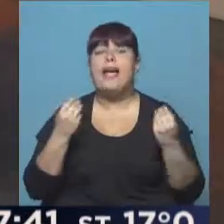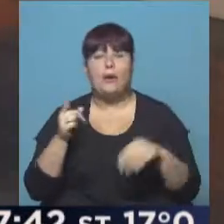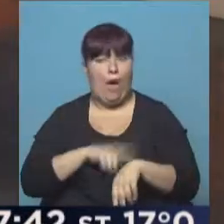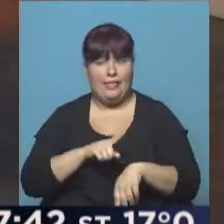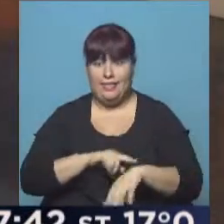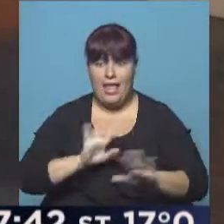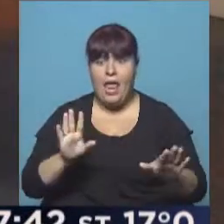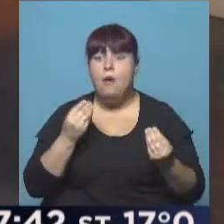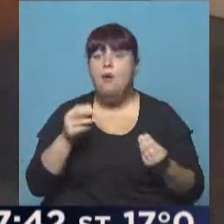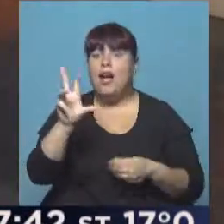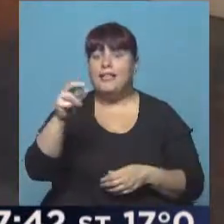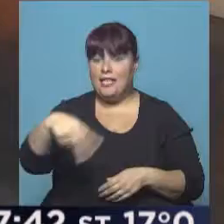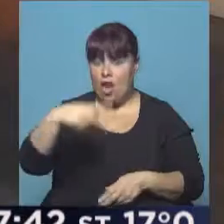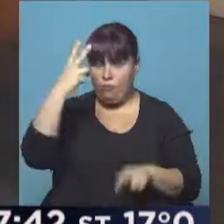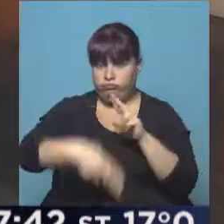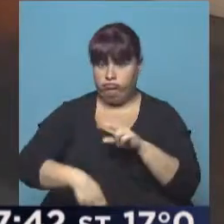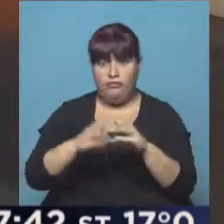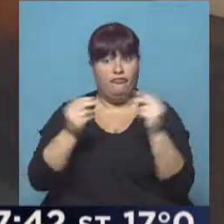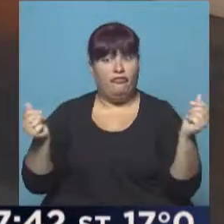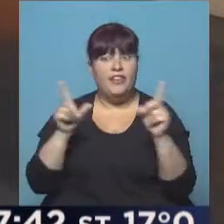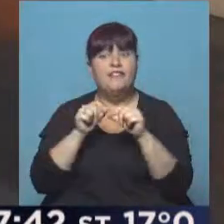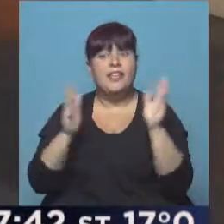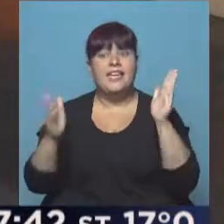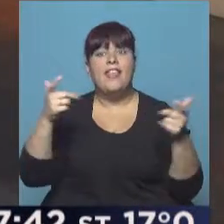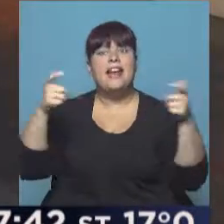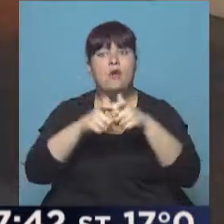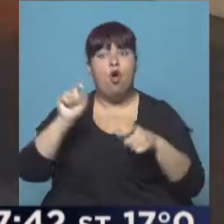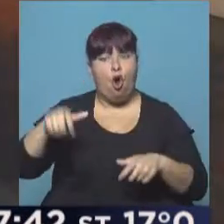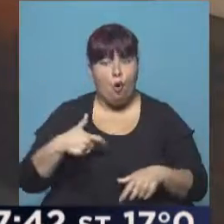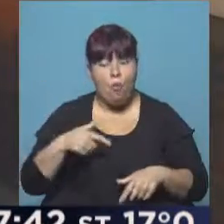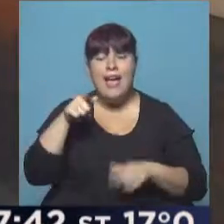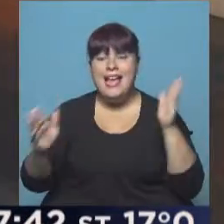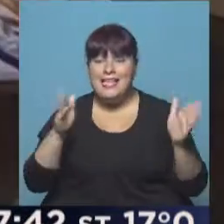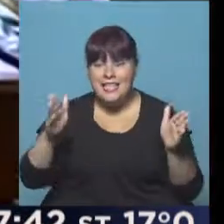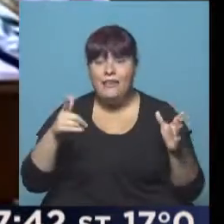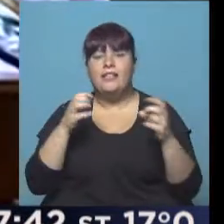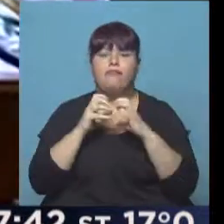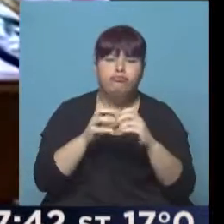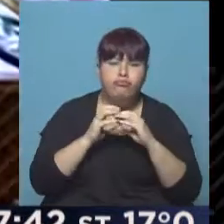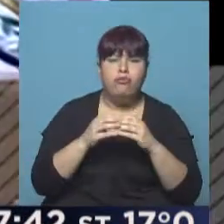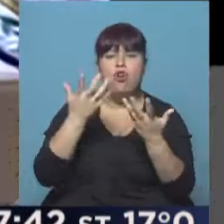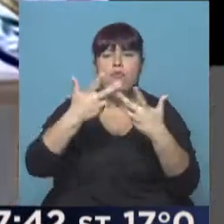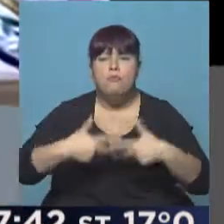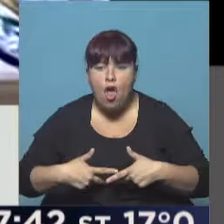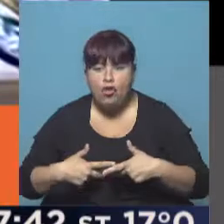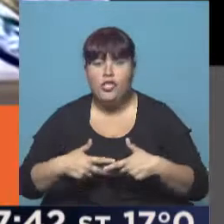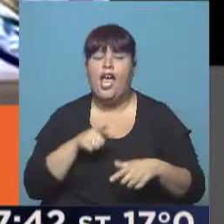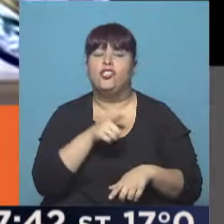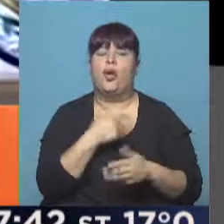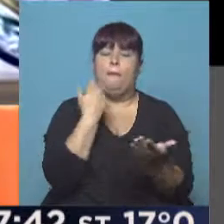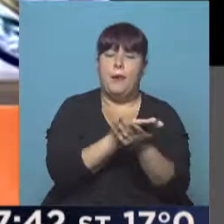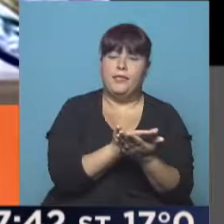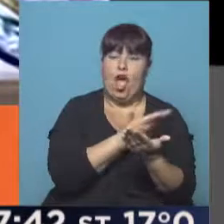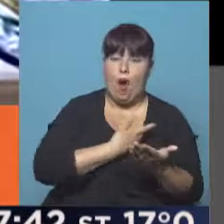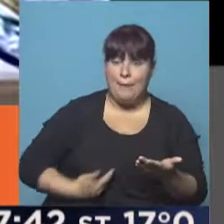tiempos porque porque el 30 de noviembre finaliza el periodo de sesiones ordinarias ese periodo donde se tratan los proyectos que envía